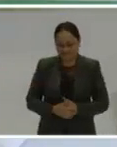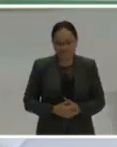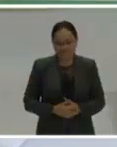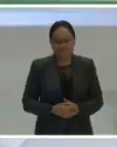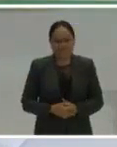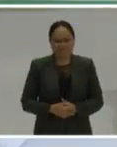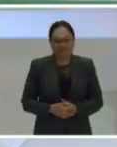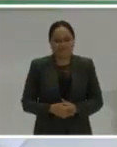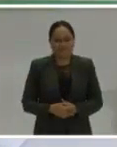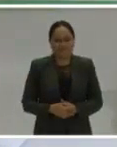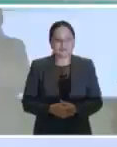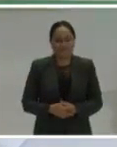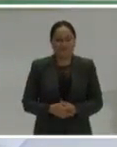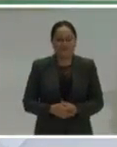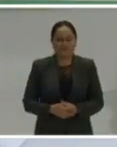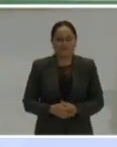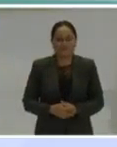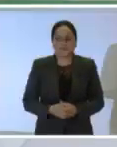Muchas gracias, maestra.